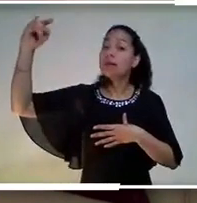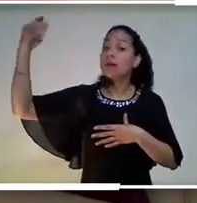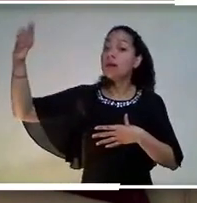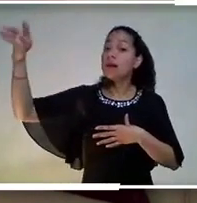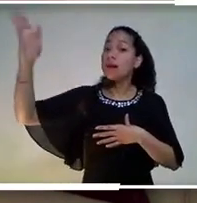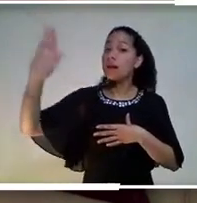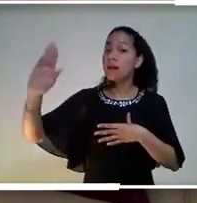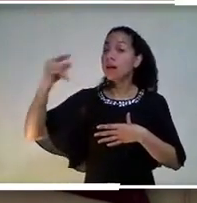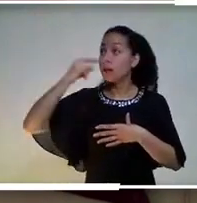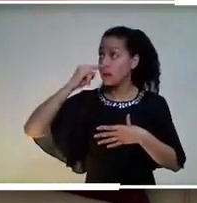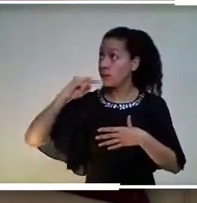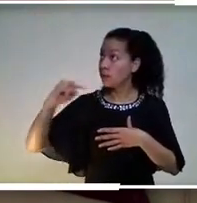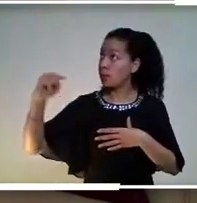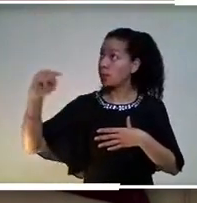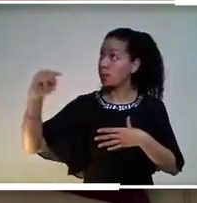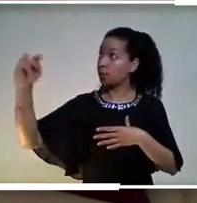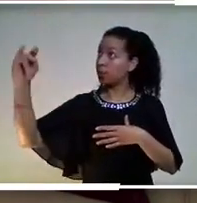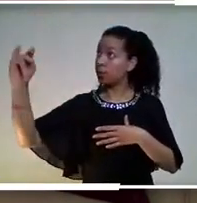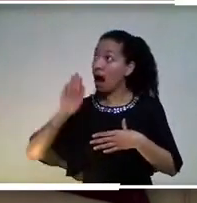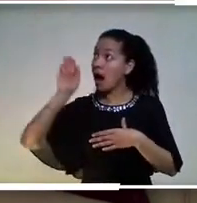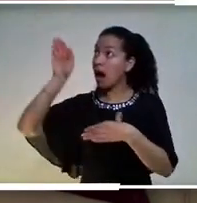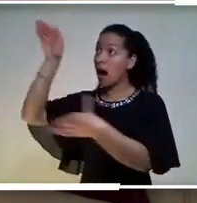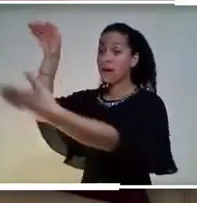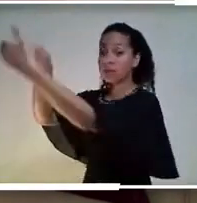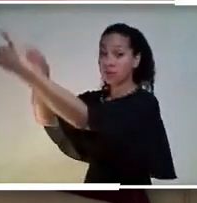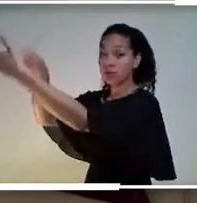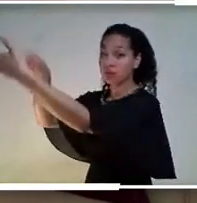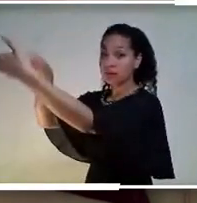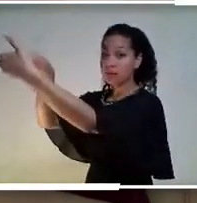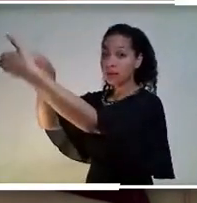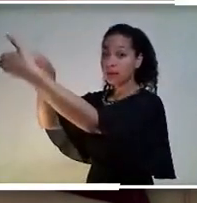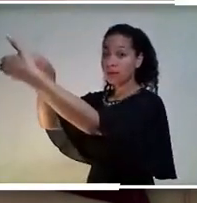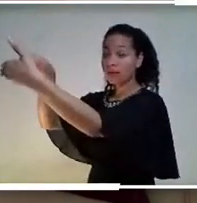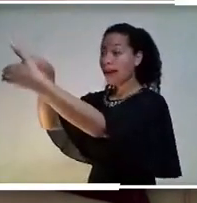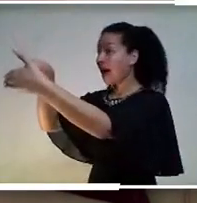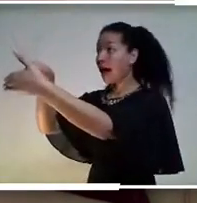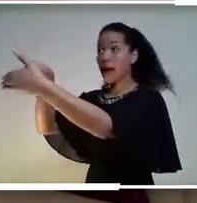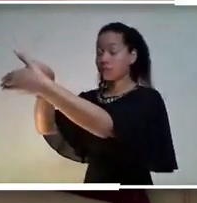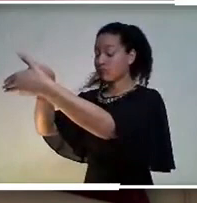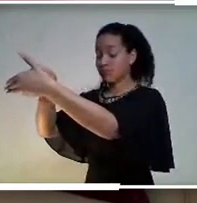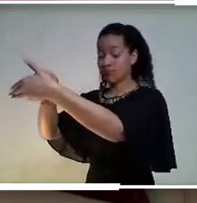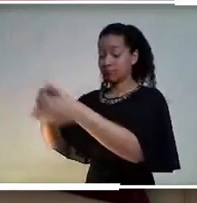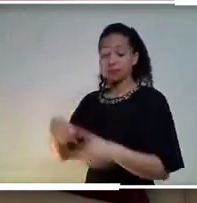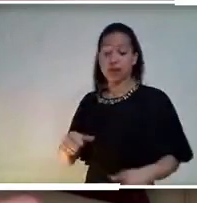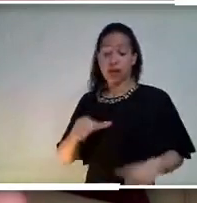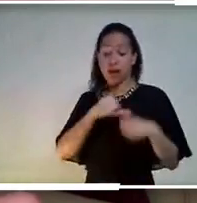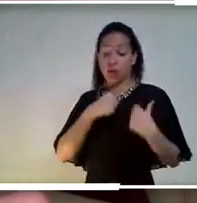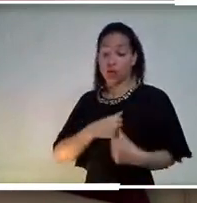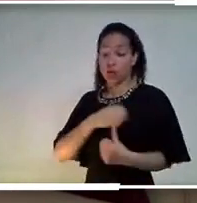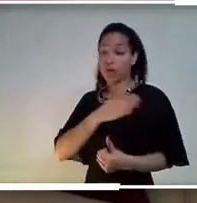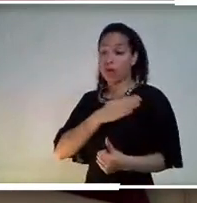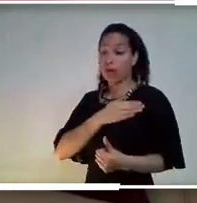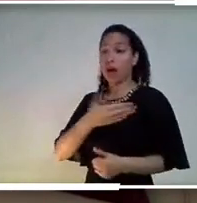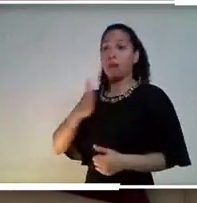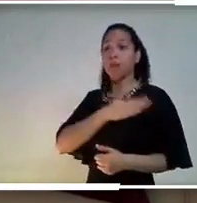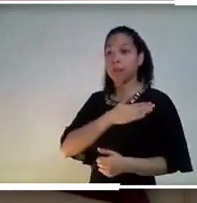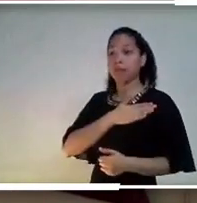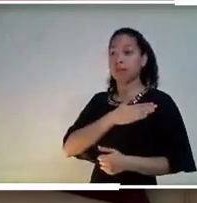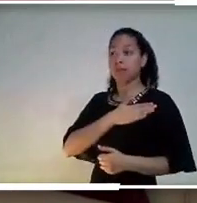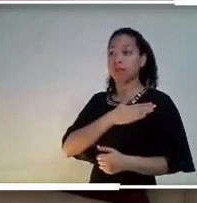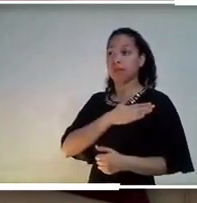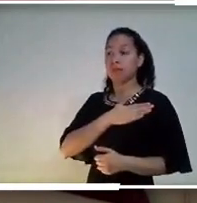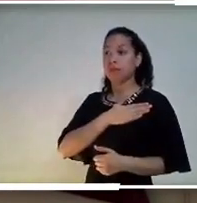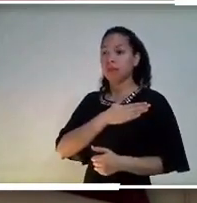existe no piensa no razona no ve su corazón no palpita y su sangre no fluye es aliento soplo de vida o